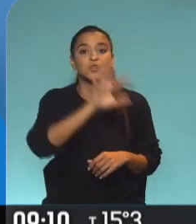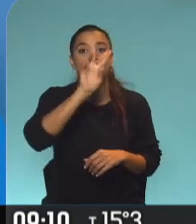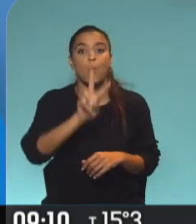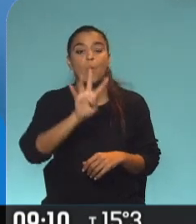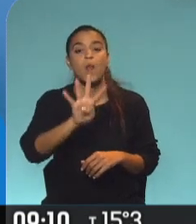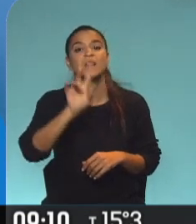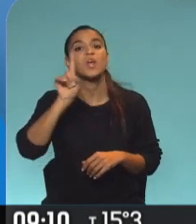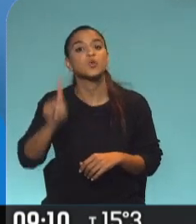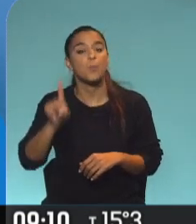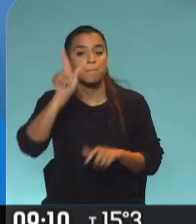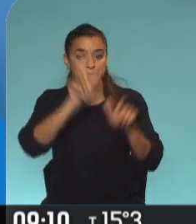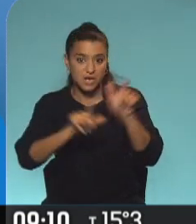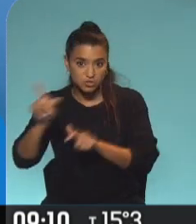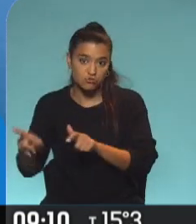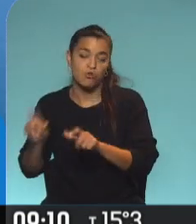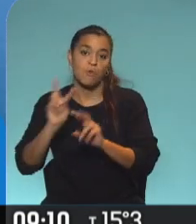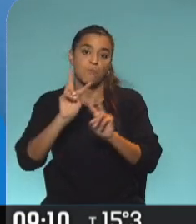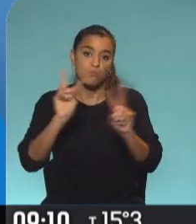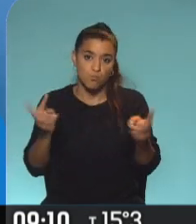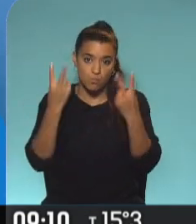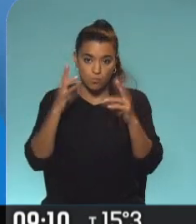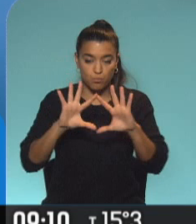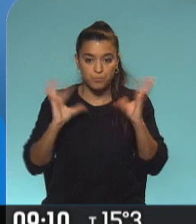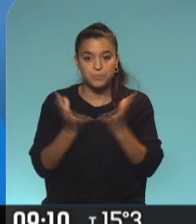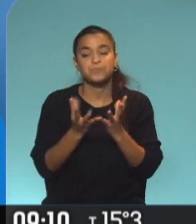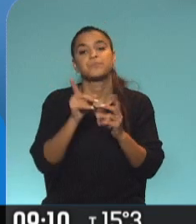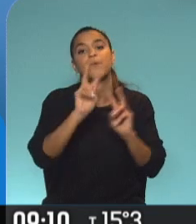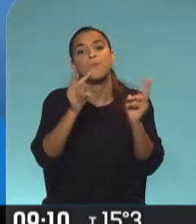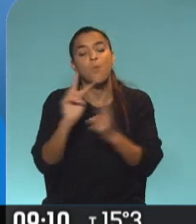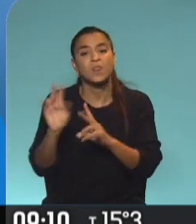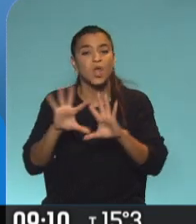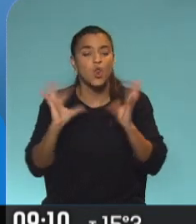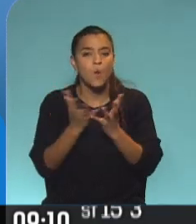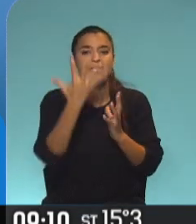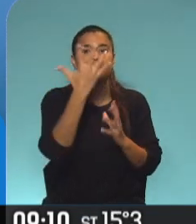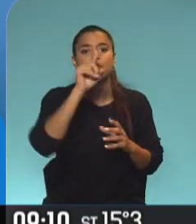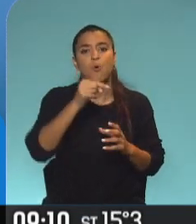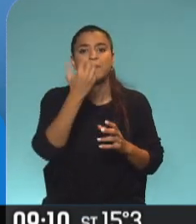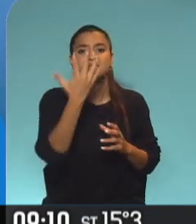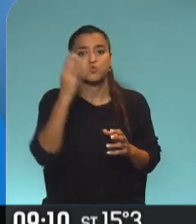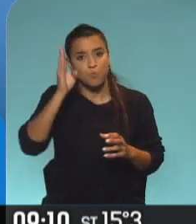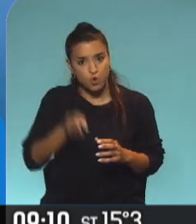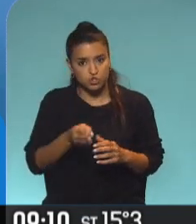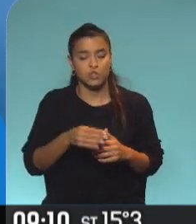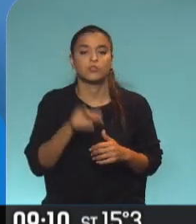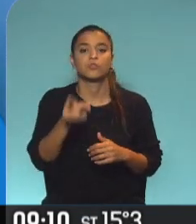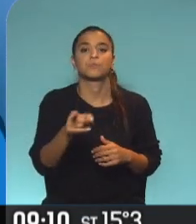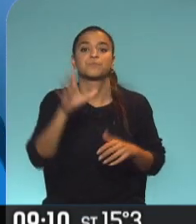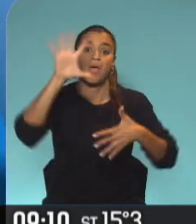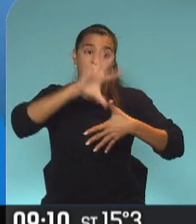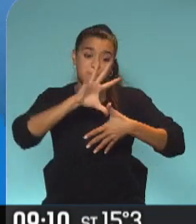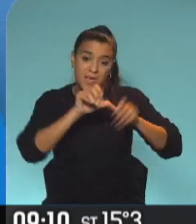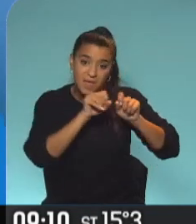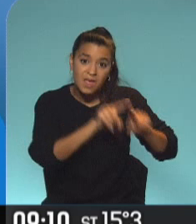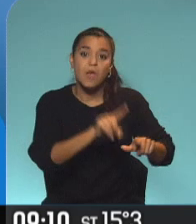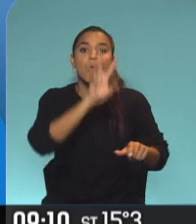431.541 personas han fallecido a nivel global, una tasa de letalidad global del 5,5%, y América